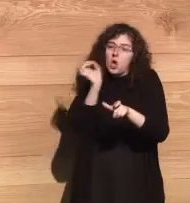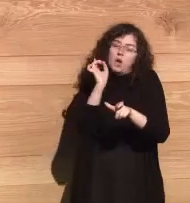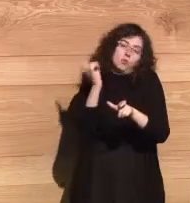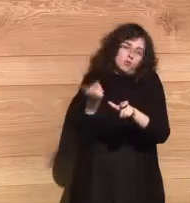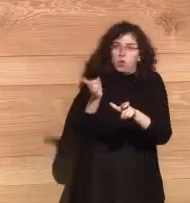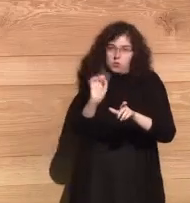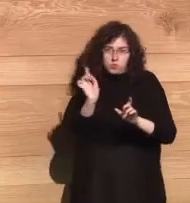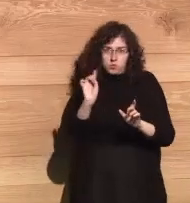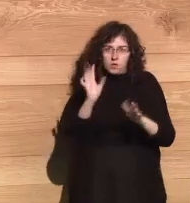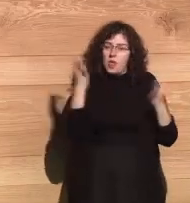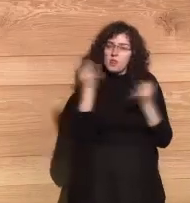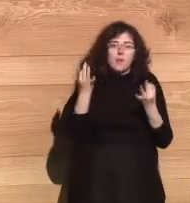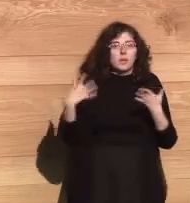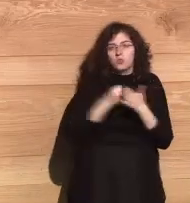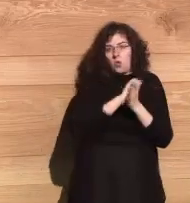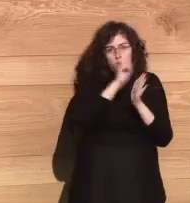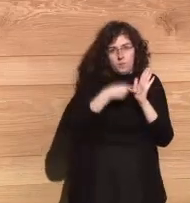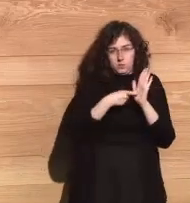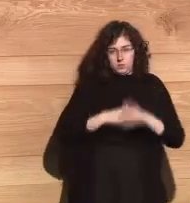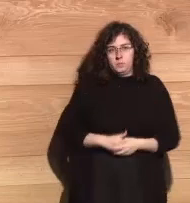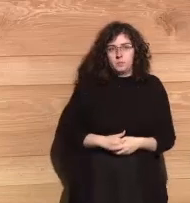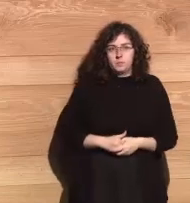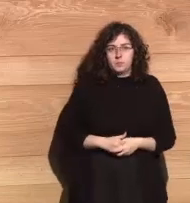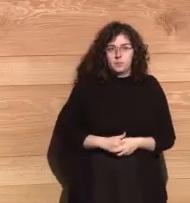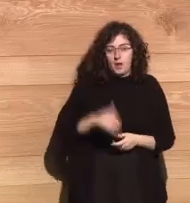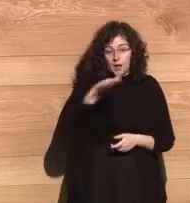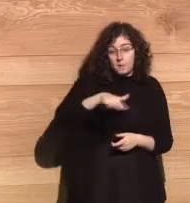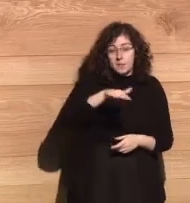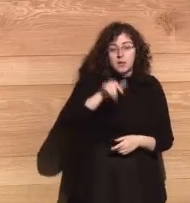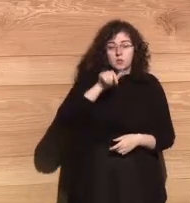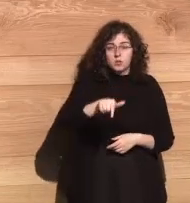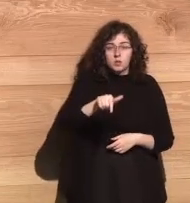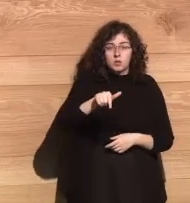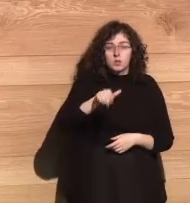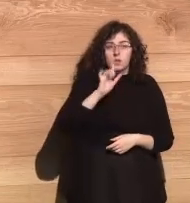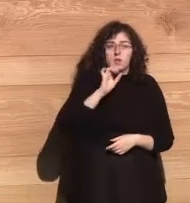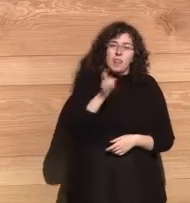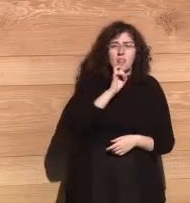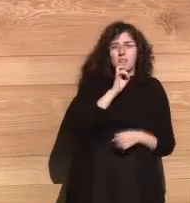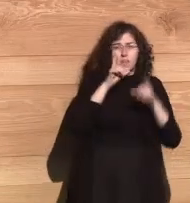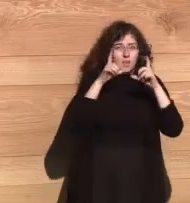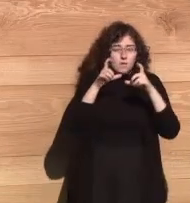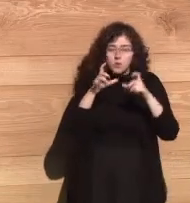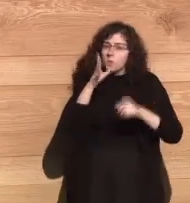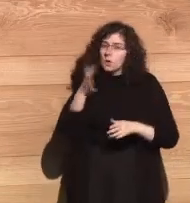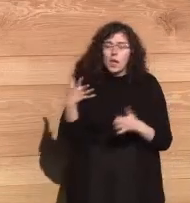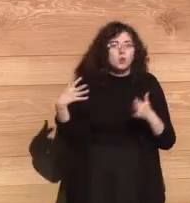tener todo completo. Y también Tepito fue era tan difícil tomar fotos porque todo es